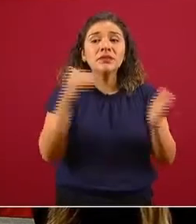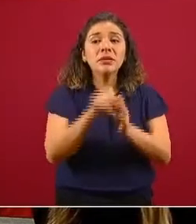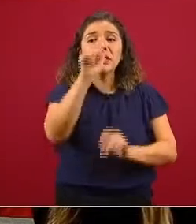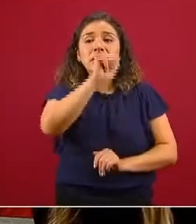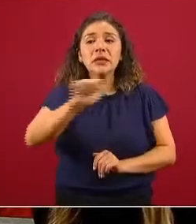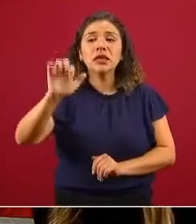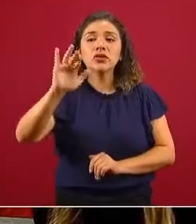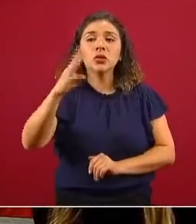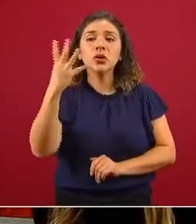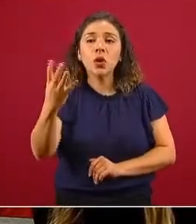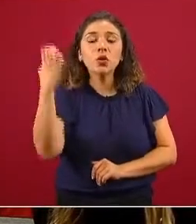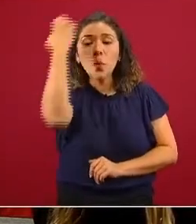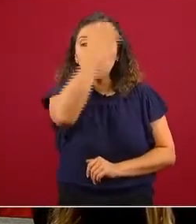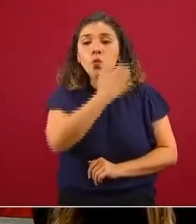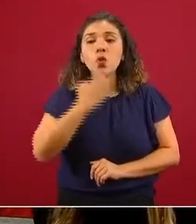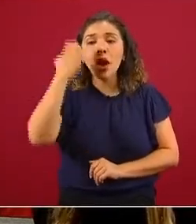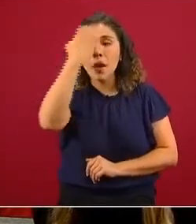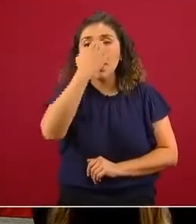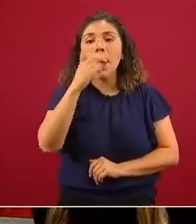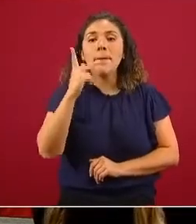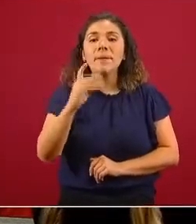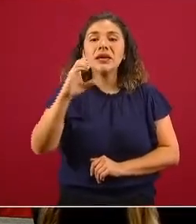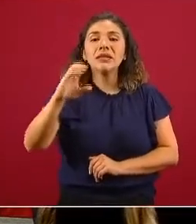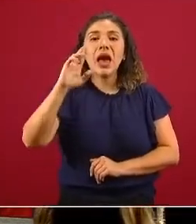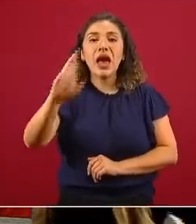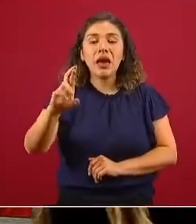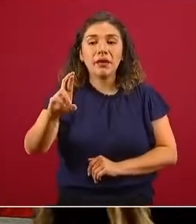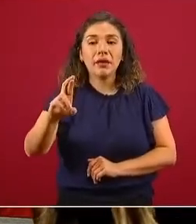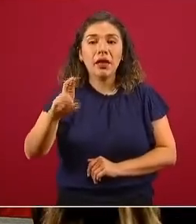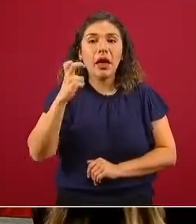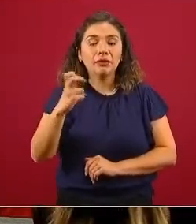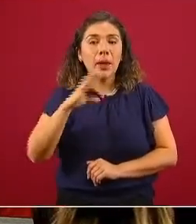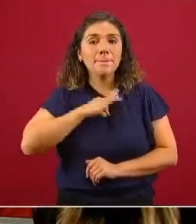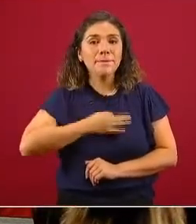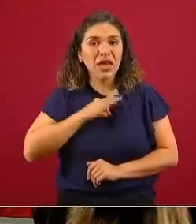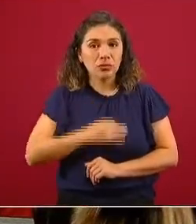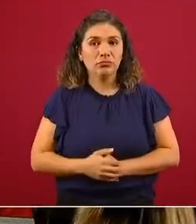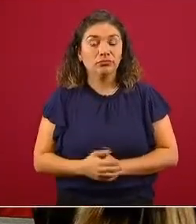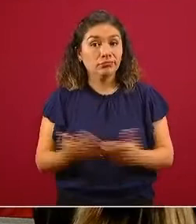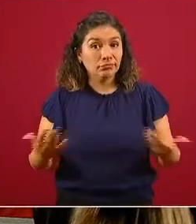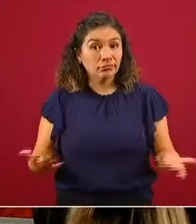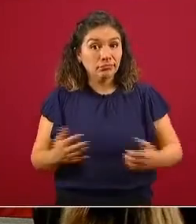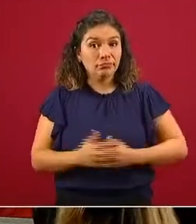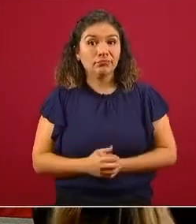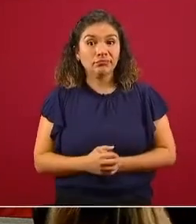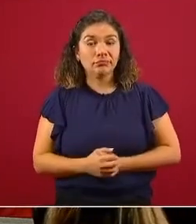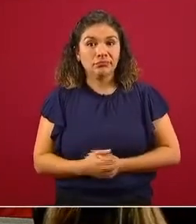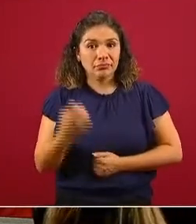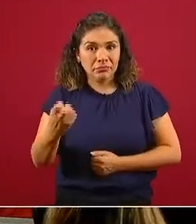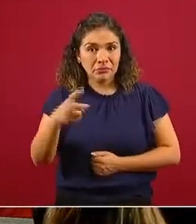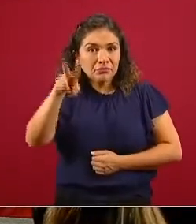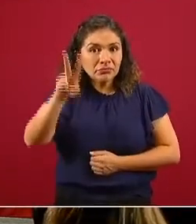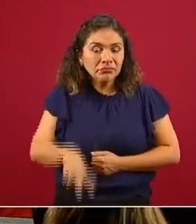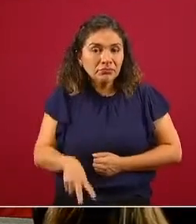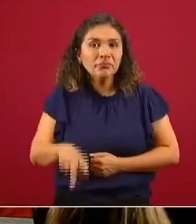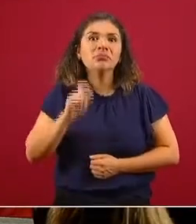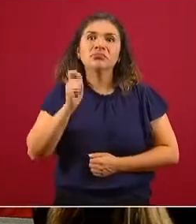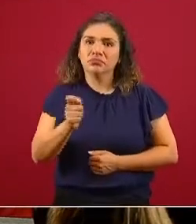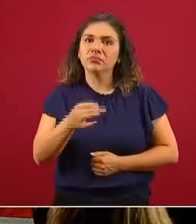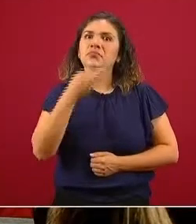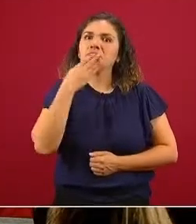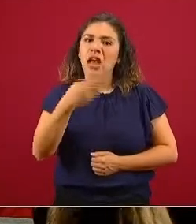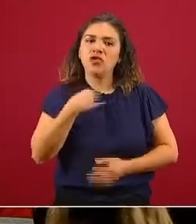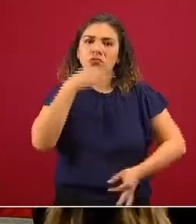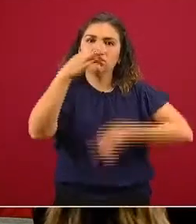10,654 pruebas de reacción en cadena de la polimerasa del virus. Creo que es bastante digno